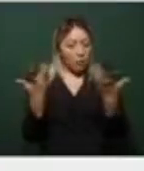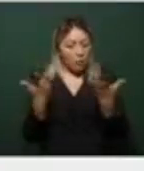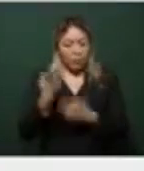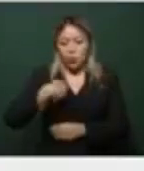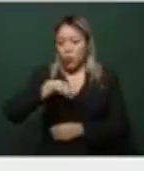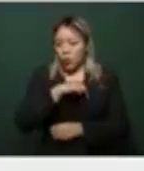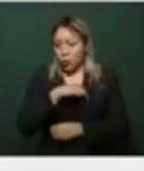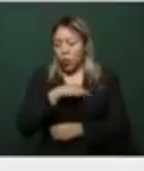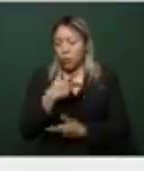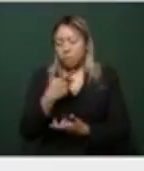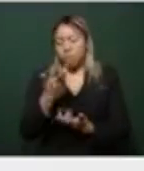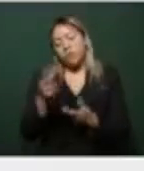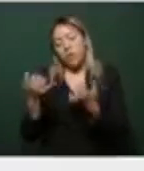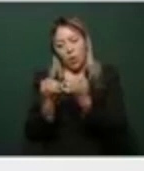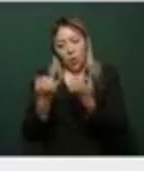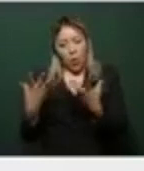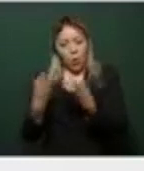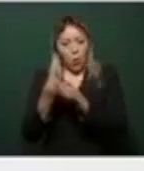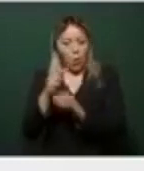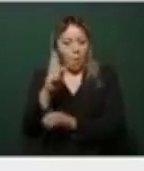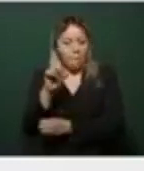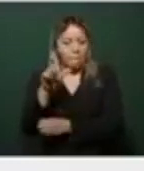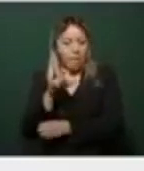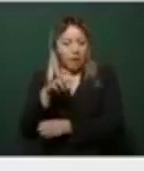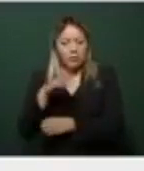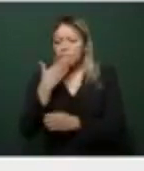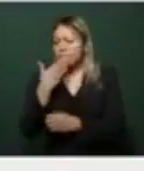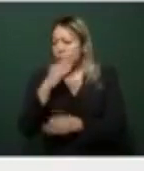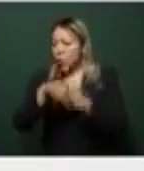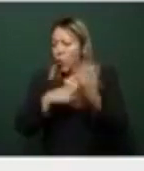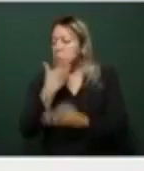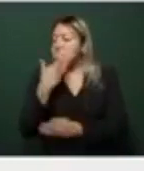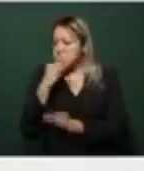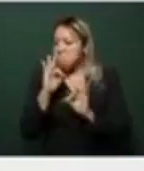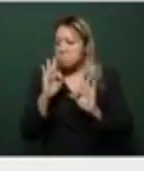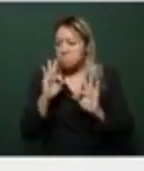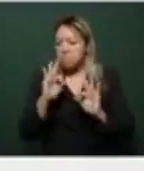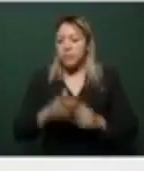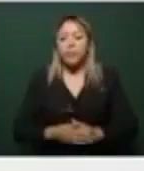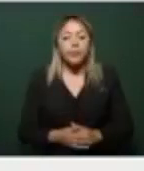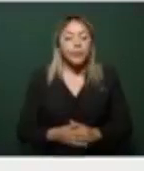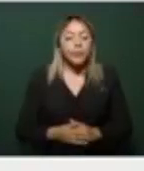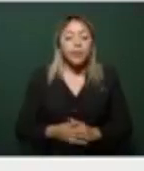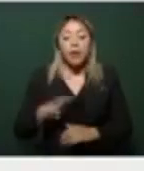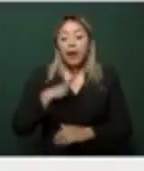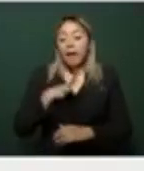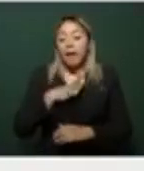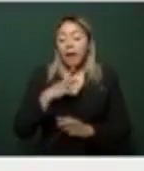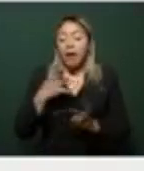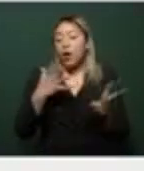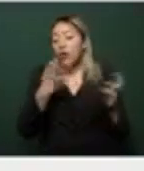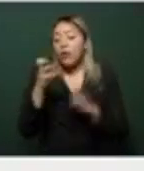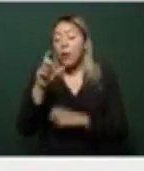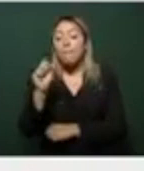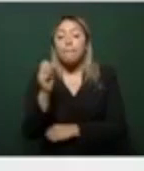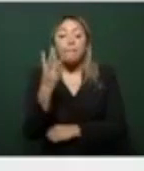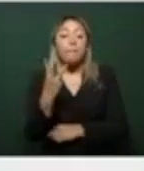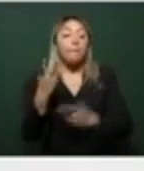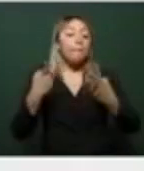realizando Petróleos Mexicanos y que está dando buen resultado. Tenemos 823